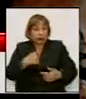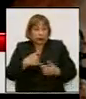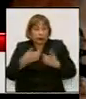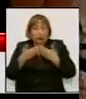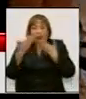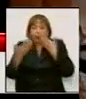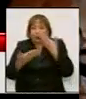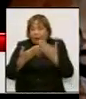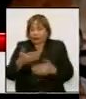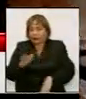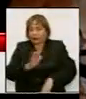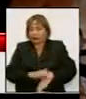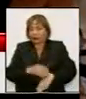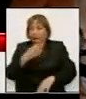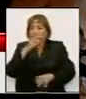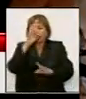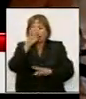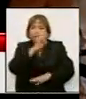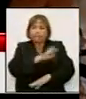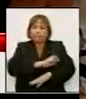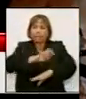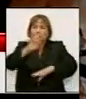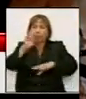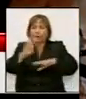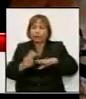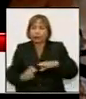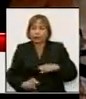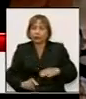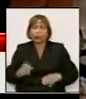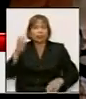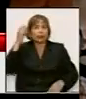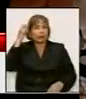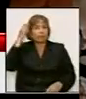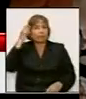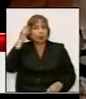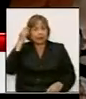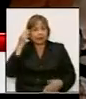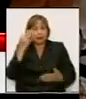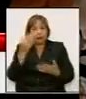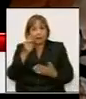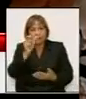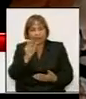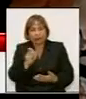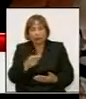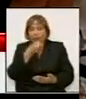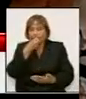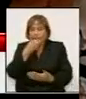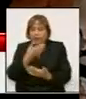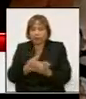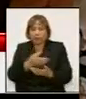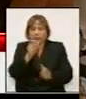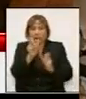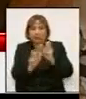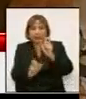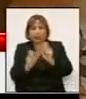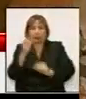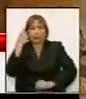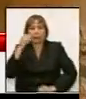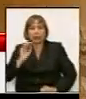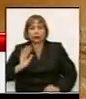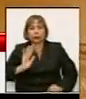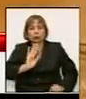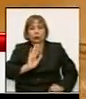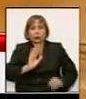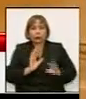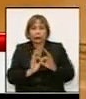eso, profesional, político y persona de bien para con su familia. Esas